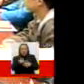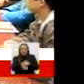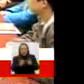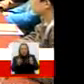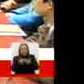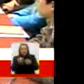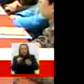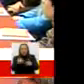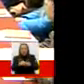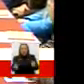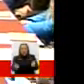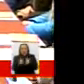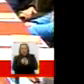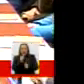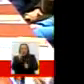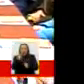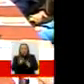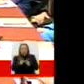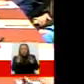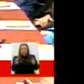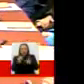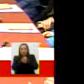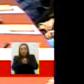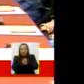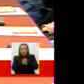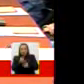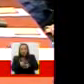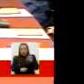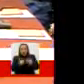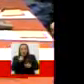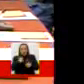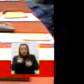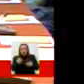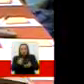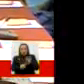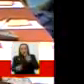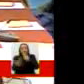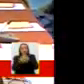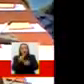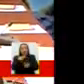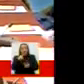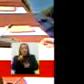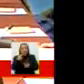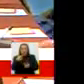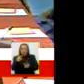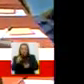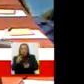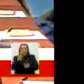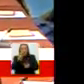y en compañía de un gran, gran amigo, que es, yo quisiera que te acerques, Hugo